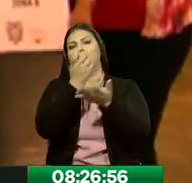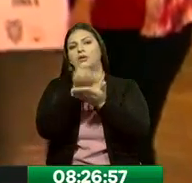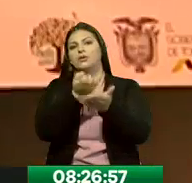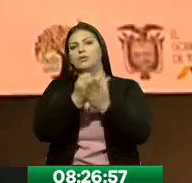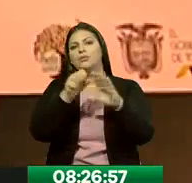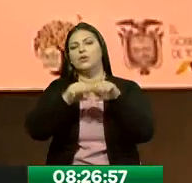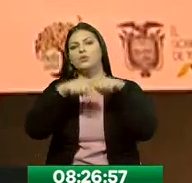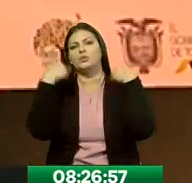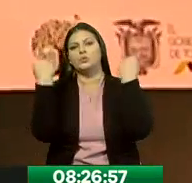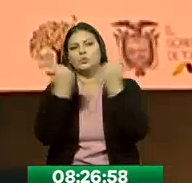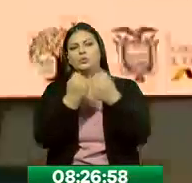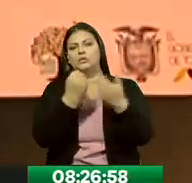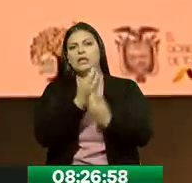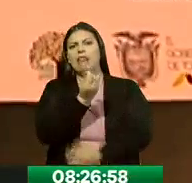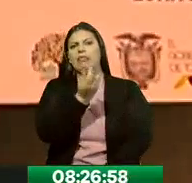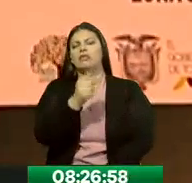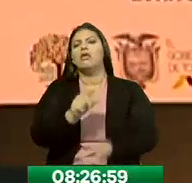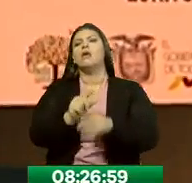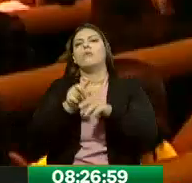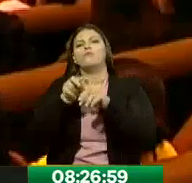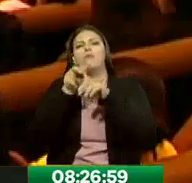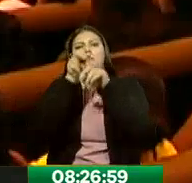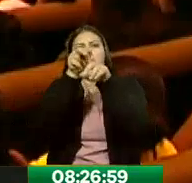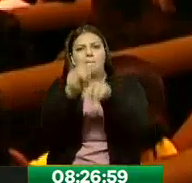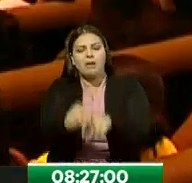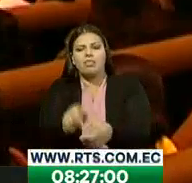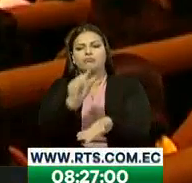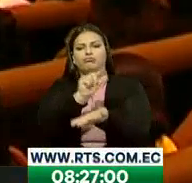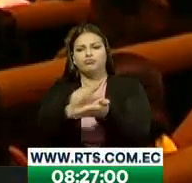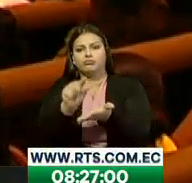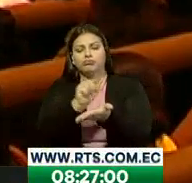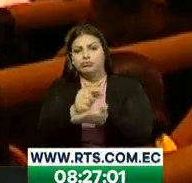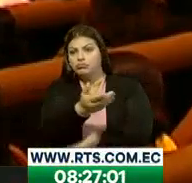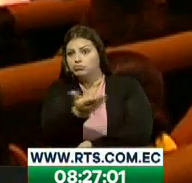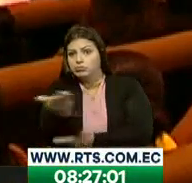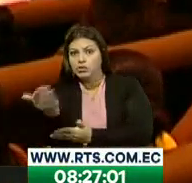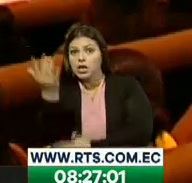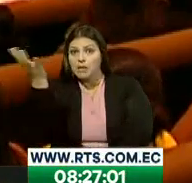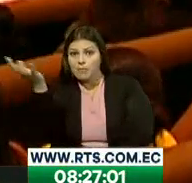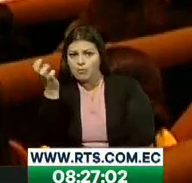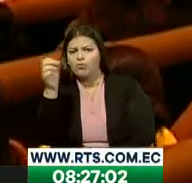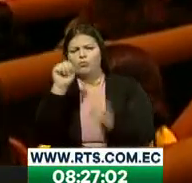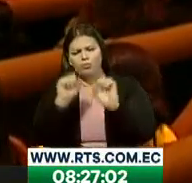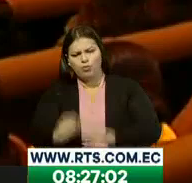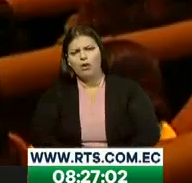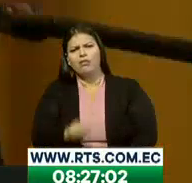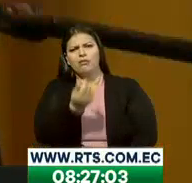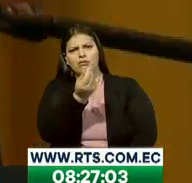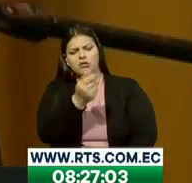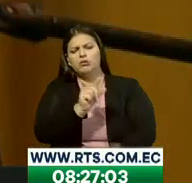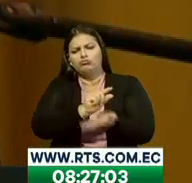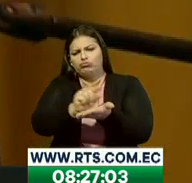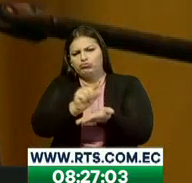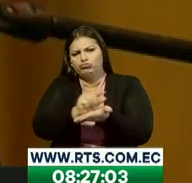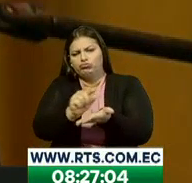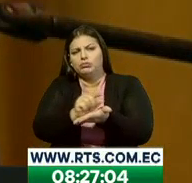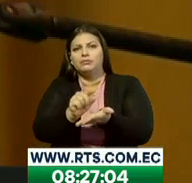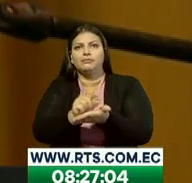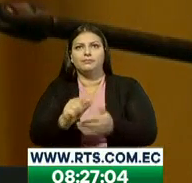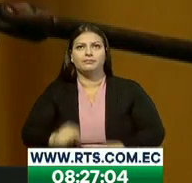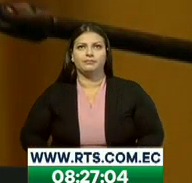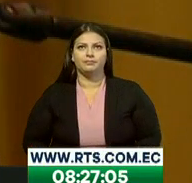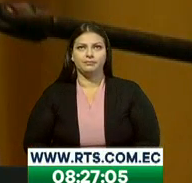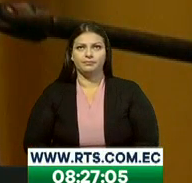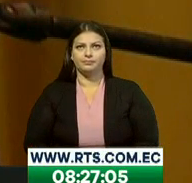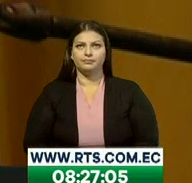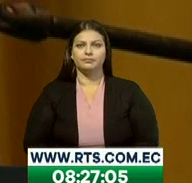MIES a quienes perciben el bono. El acto se llevó a cabo en el auditorio de la CFN. Lo que me da una